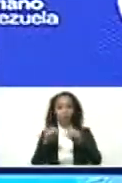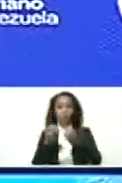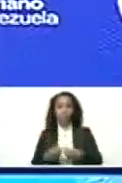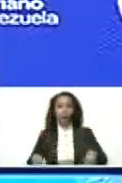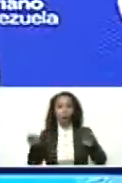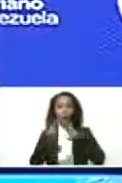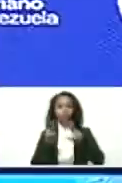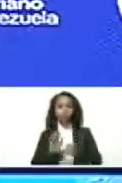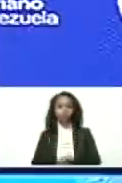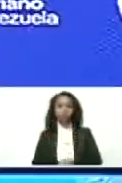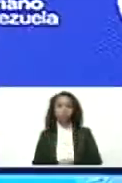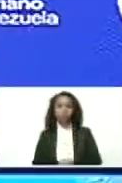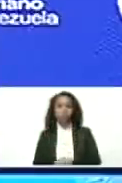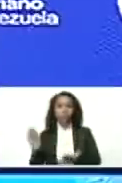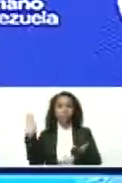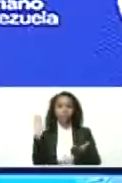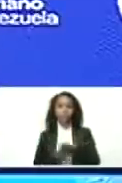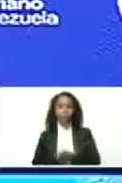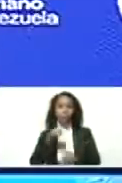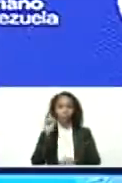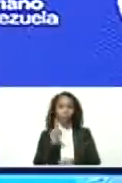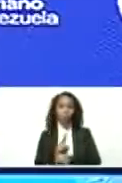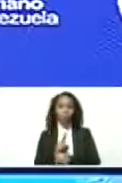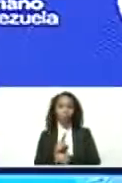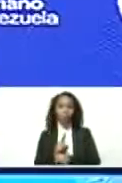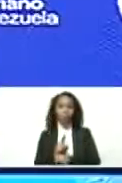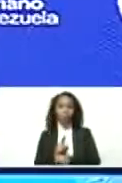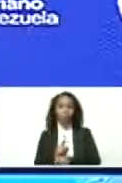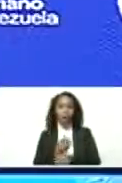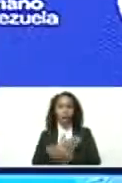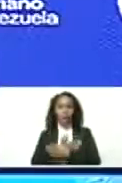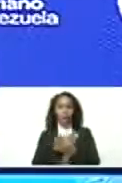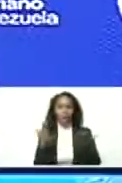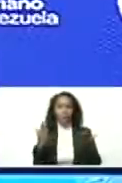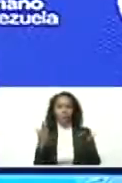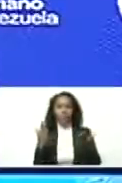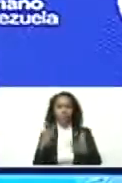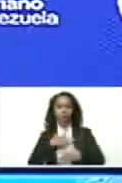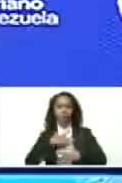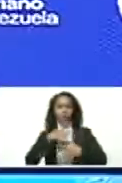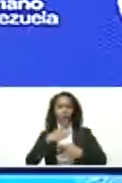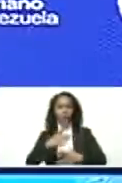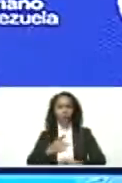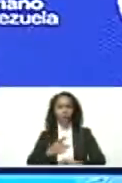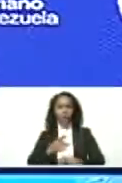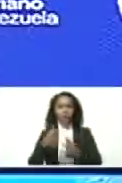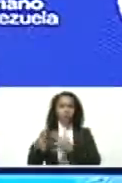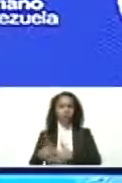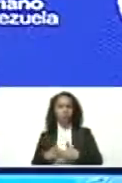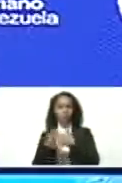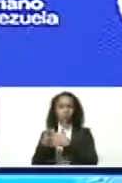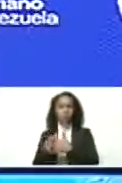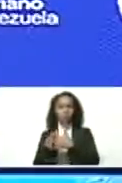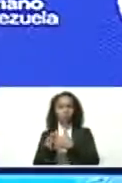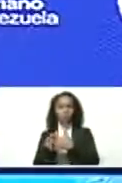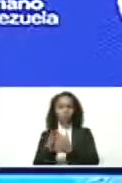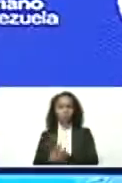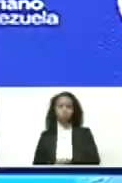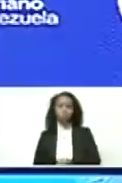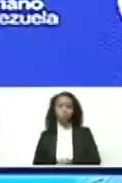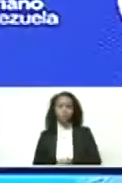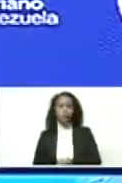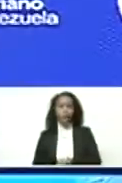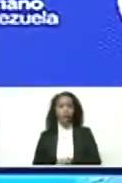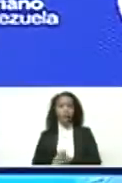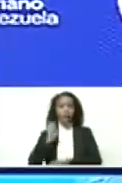Unidas y ponerlo única y exclusivamente al servicio de los intereses de Estados Unidos y de